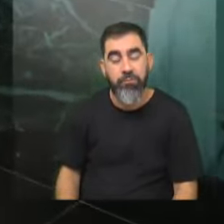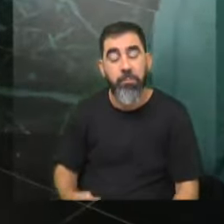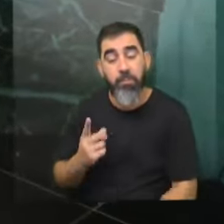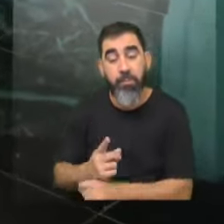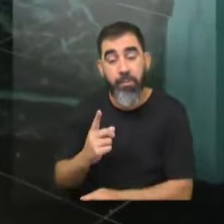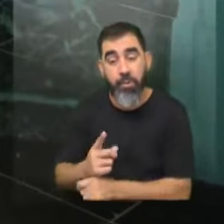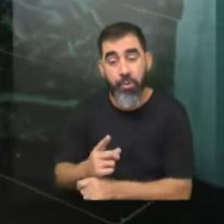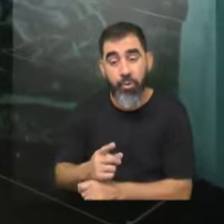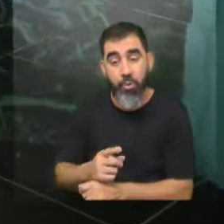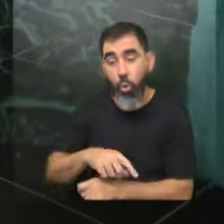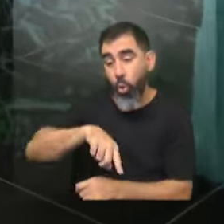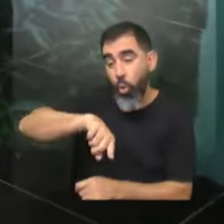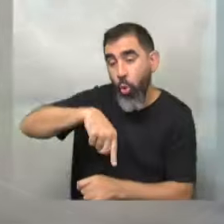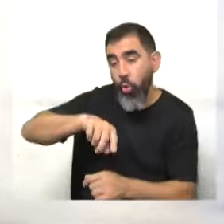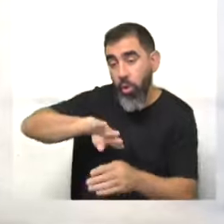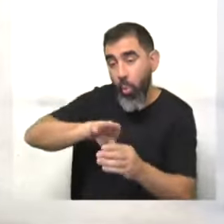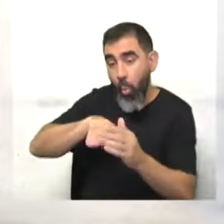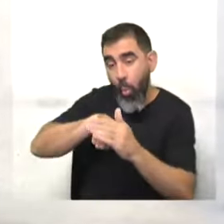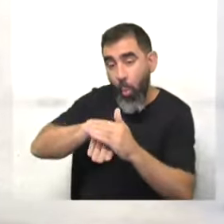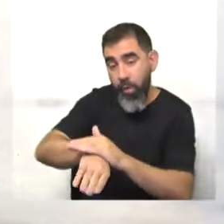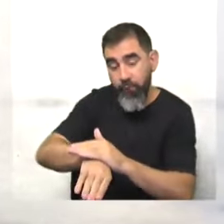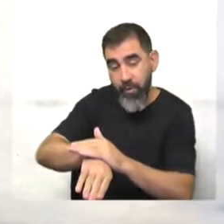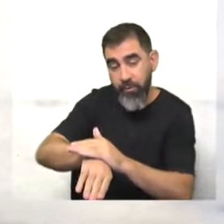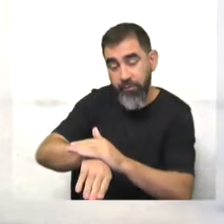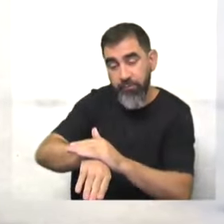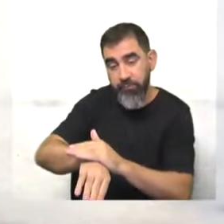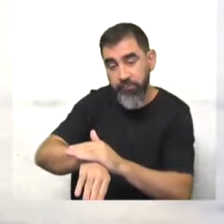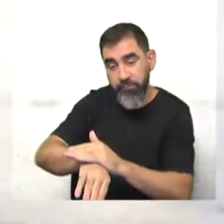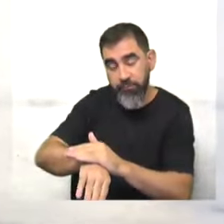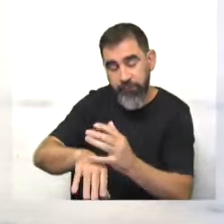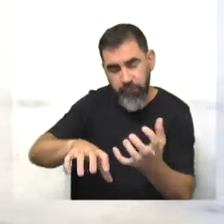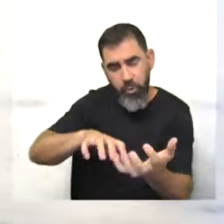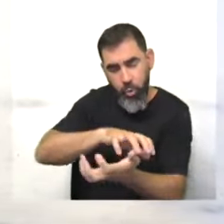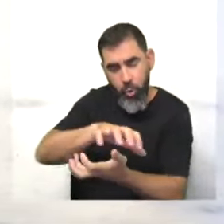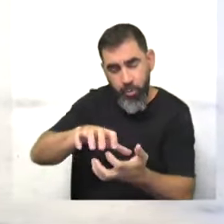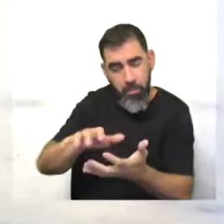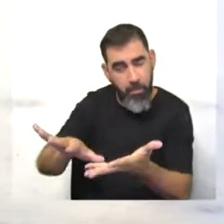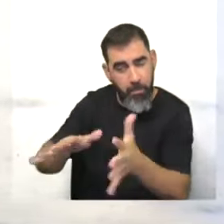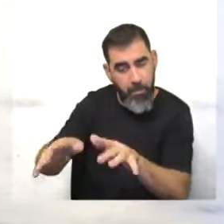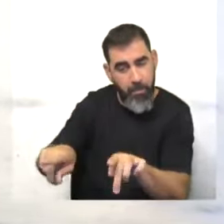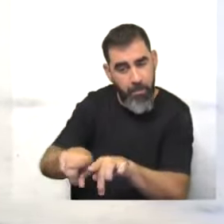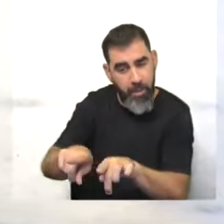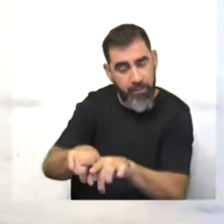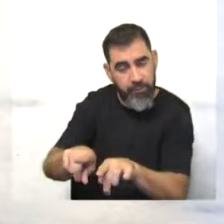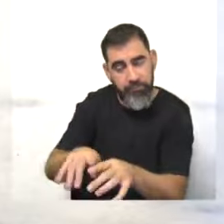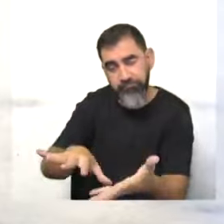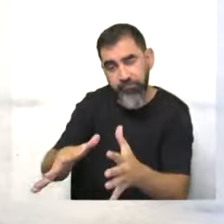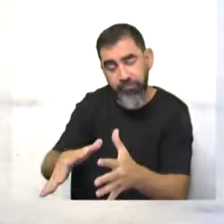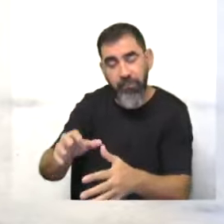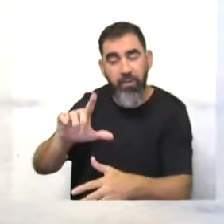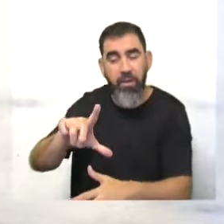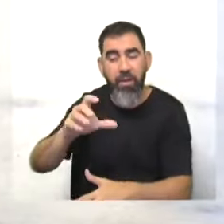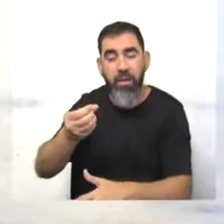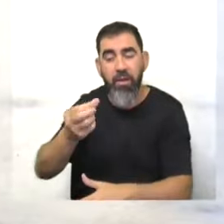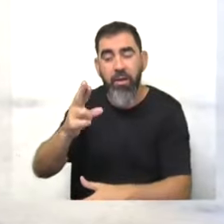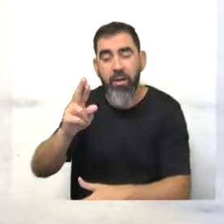ubicar las cuevas de los grillos, que eso fue bastante engorroso porque son similares a las que hace una larva, una